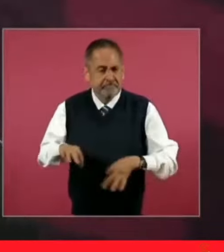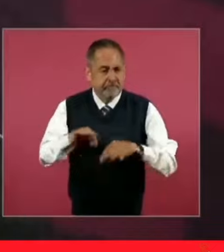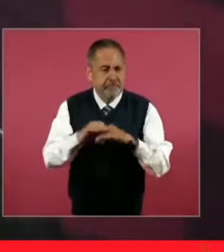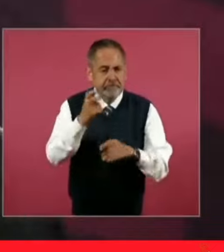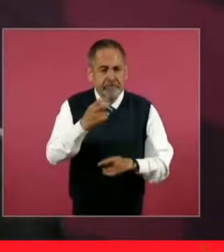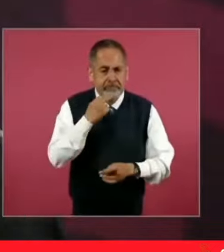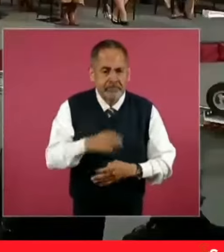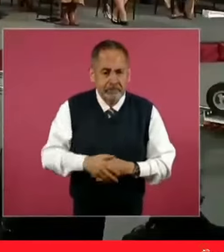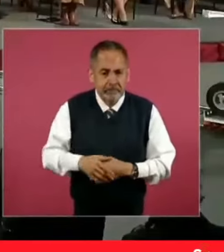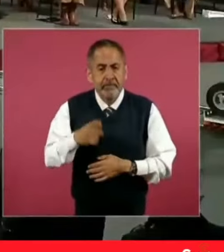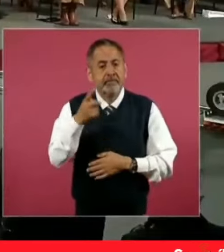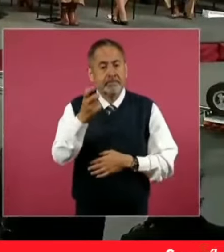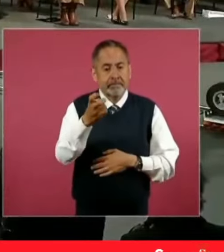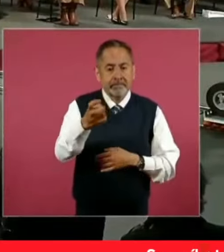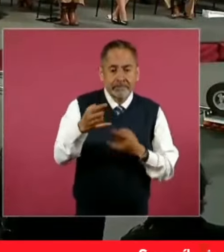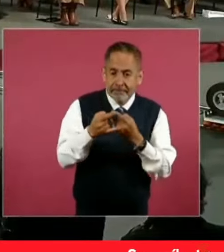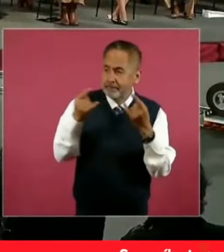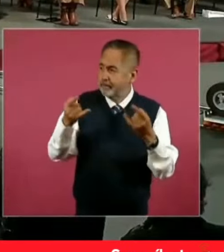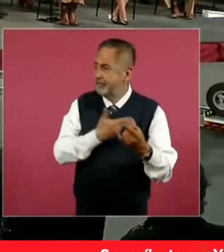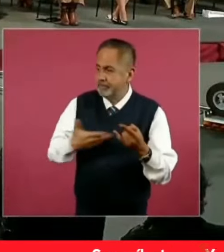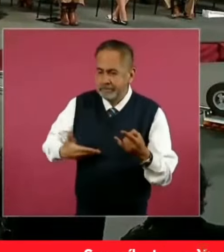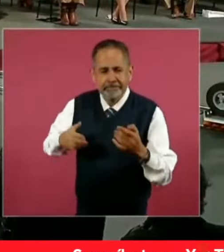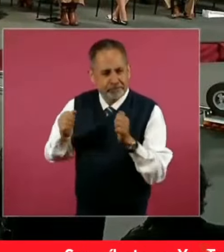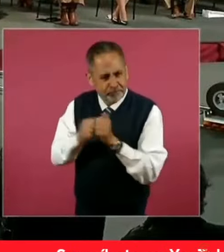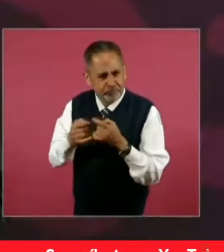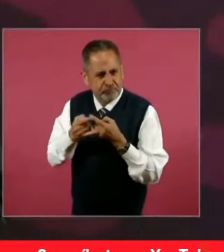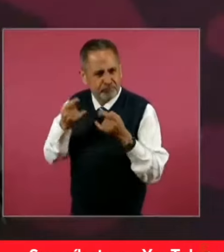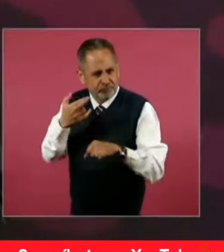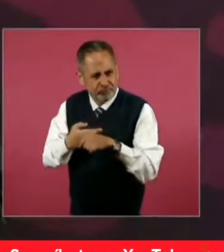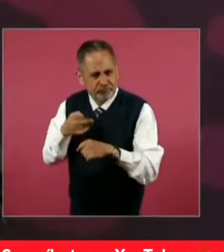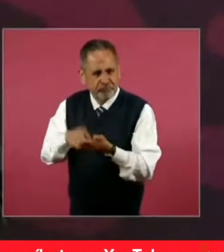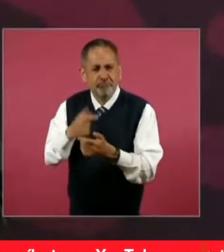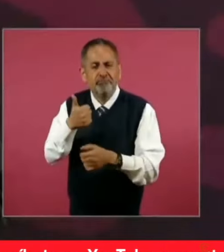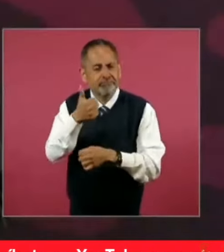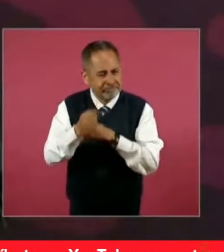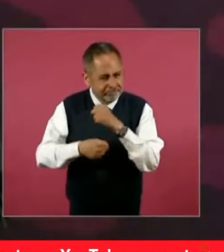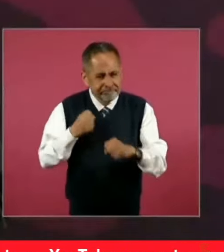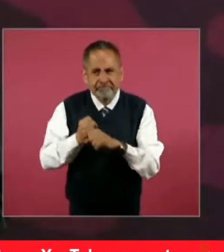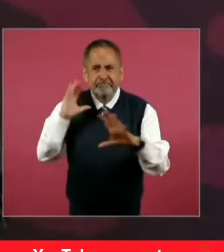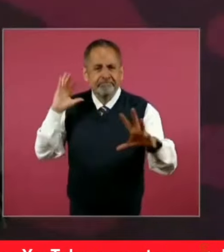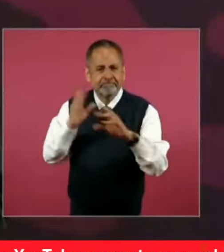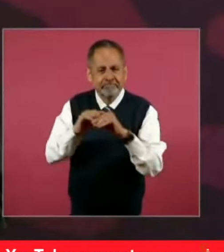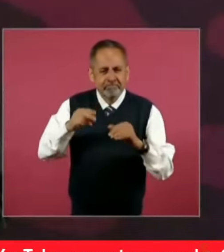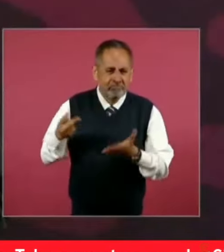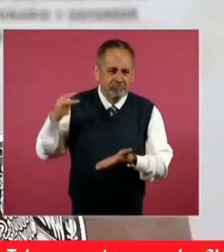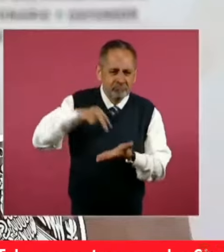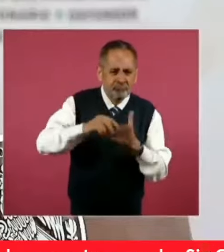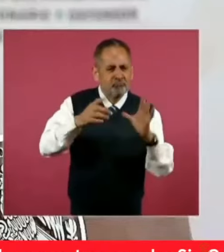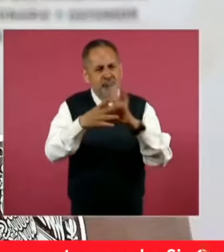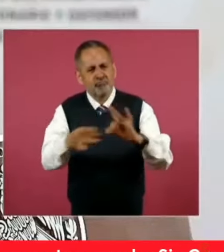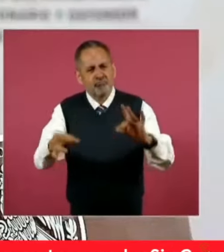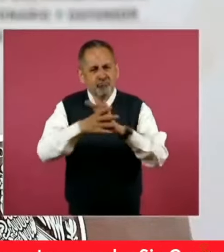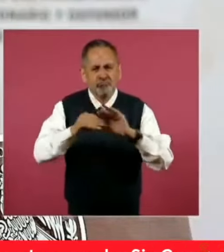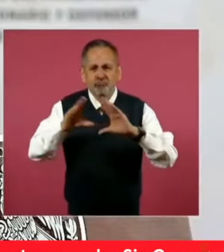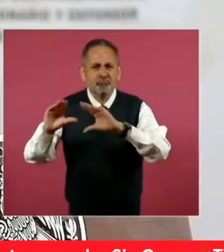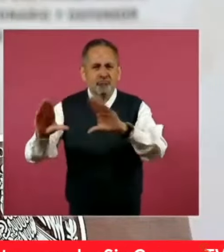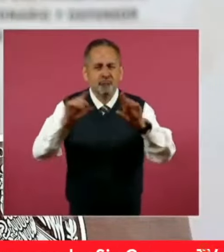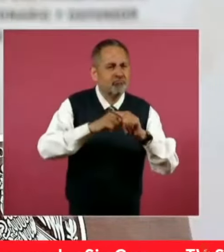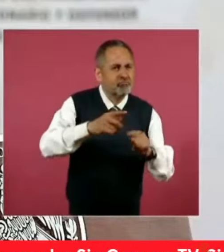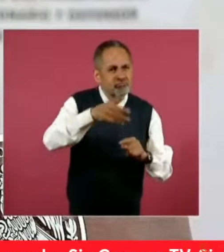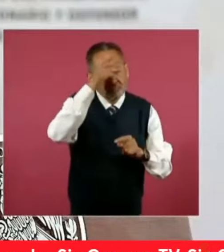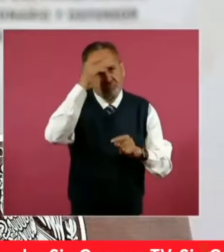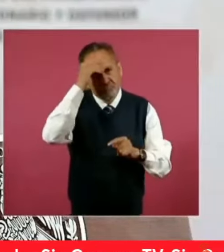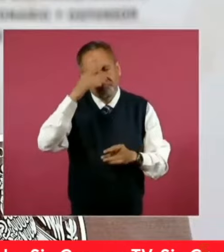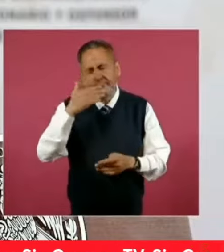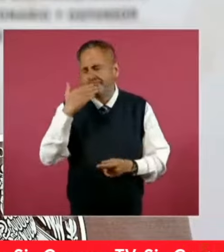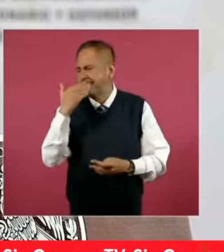que usted, presidente historiador, nos ha enseñado a lo largo de 6 años, desde esta tribuna y en muchas otras. Le